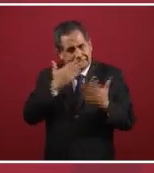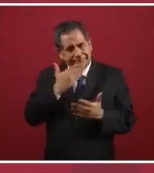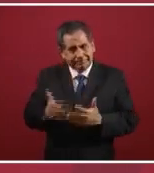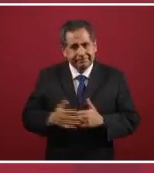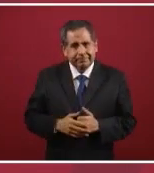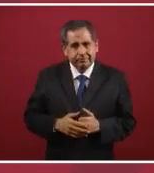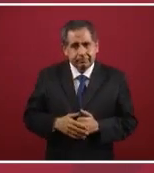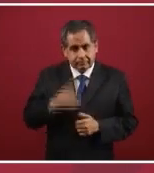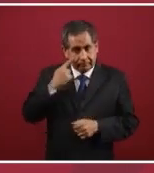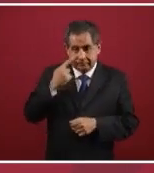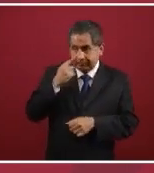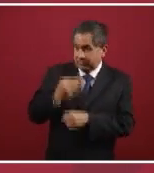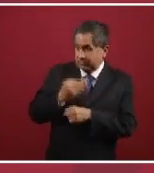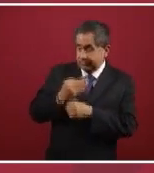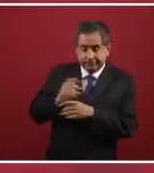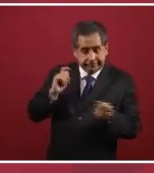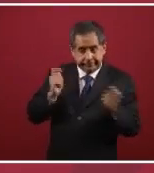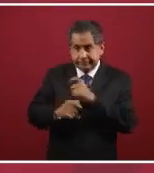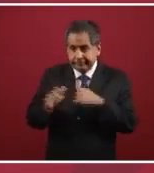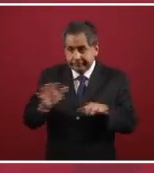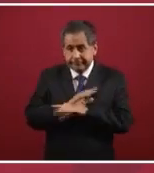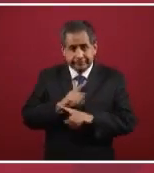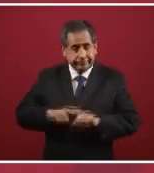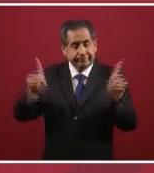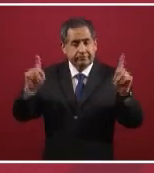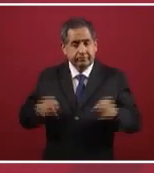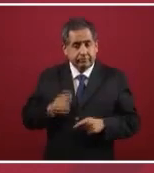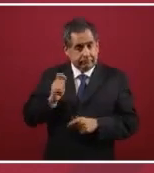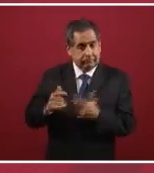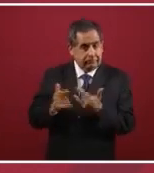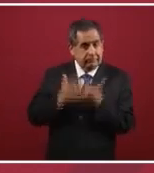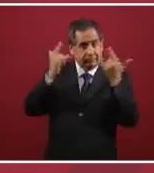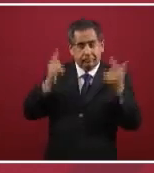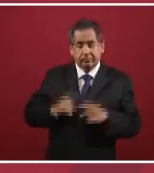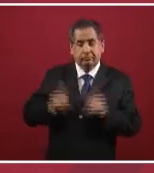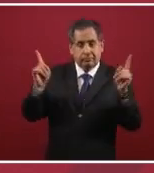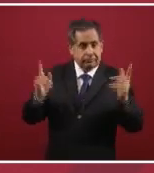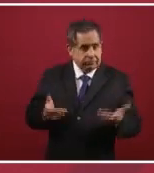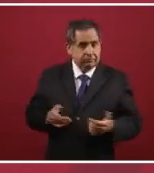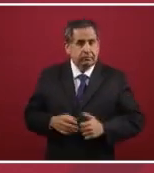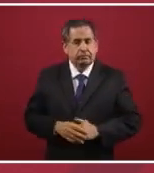Miren lo que estamos haciendo, es historia.